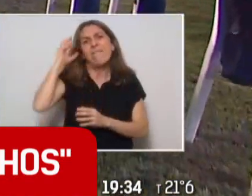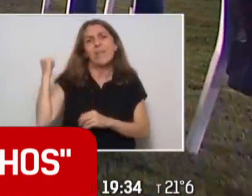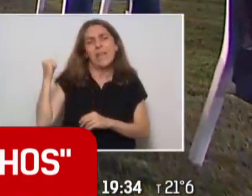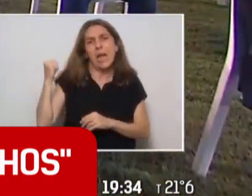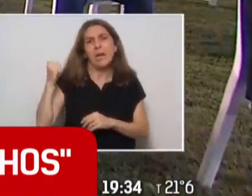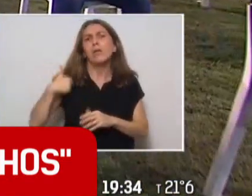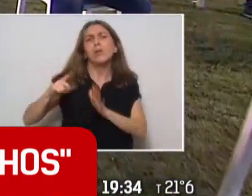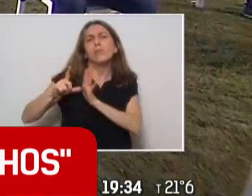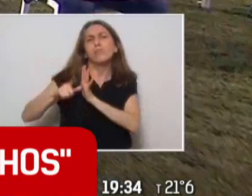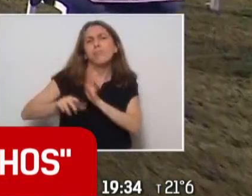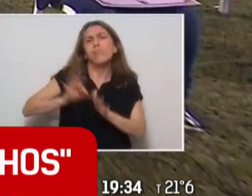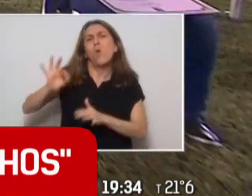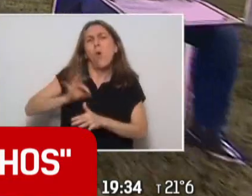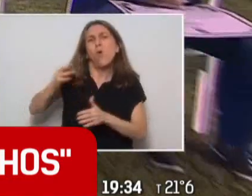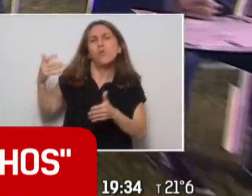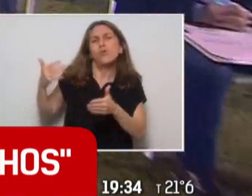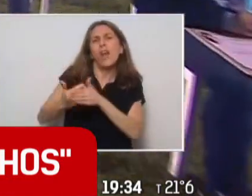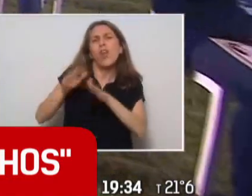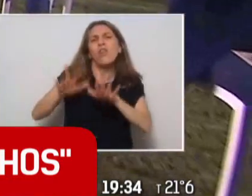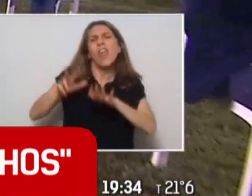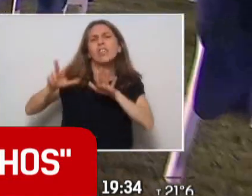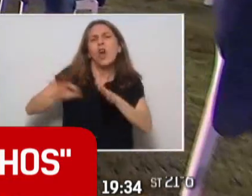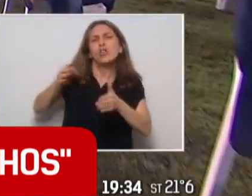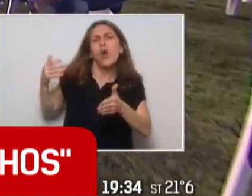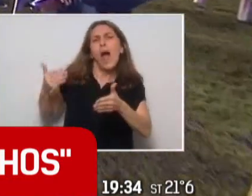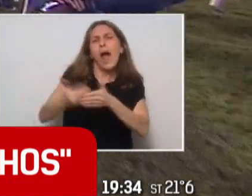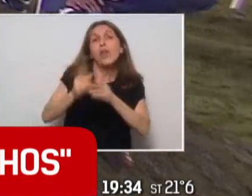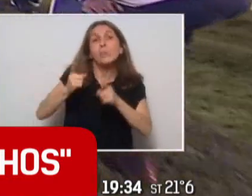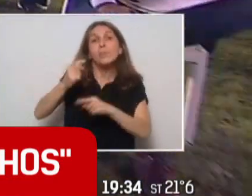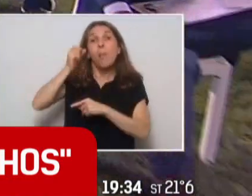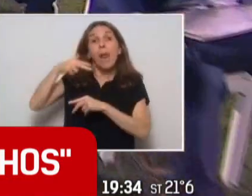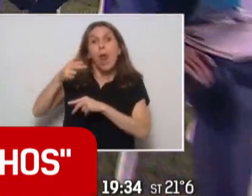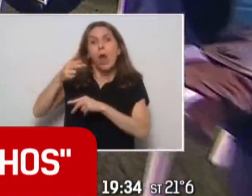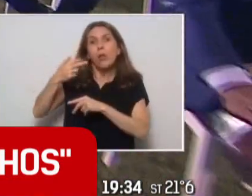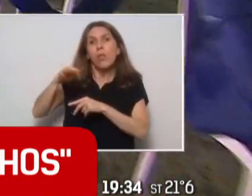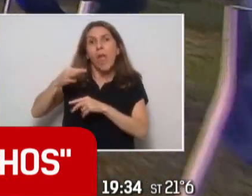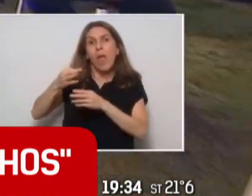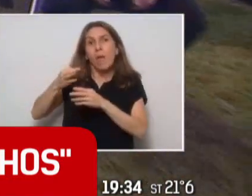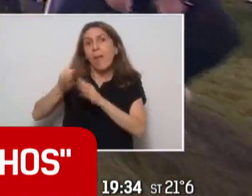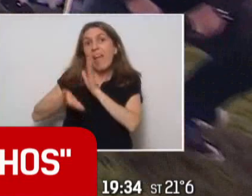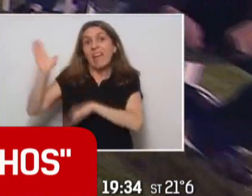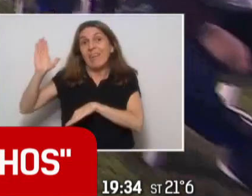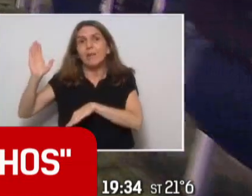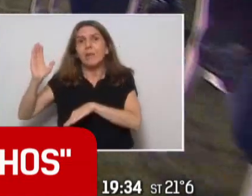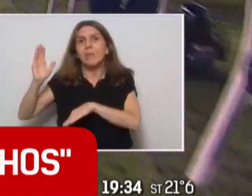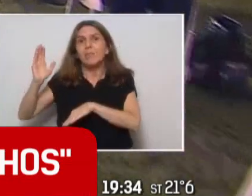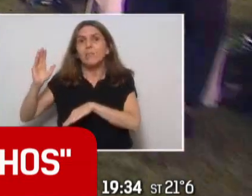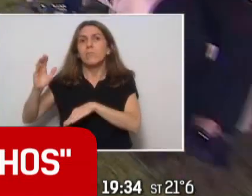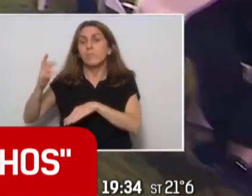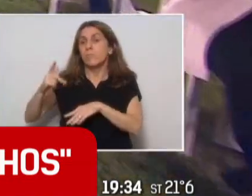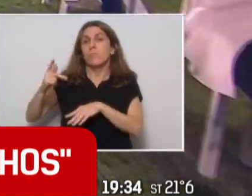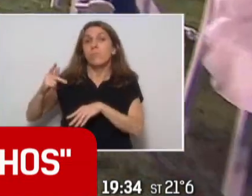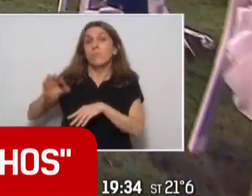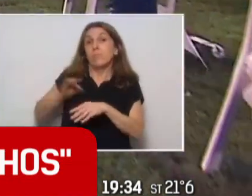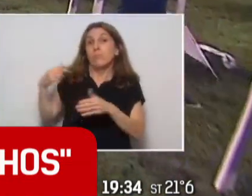Tardamos muchos años, 18 años de exilio de Perón y muchos años para que el peronismo vuelva al poder